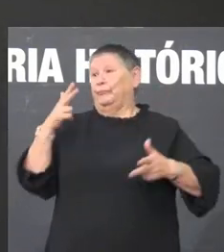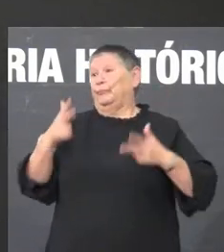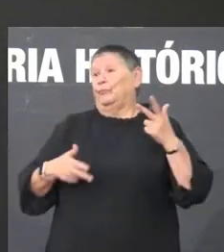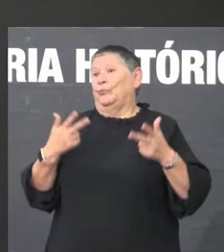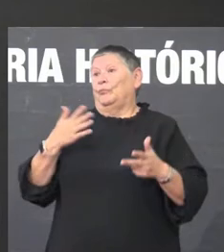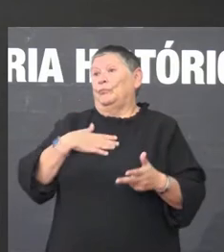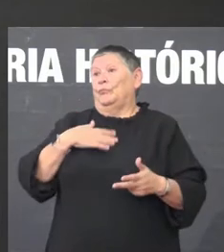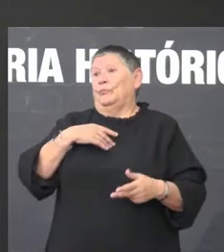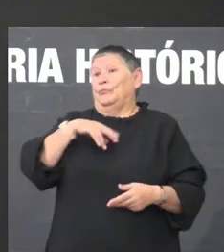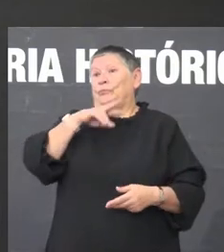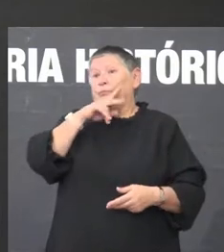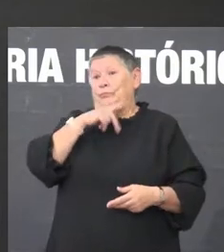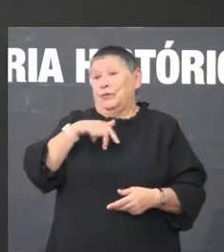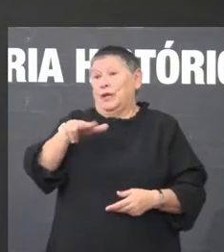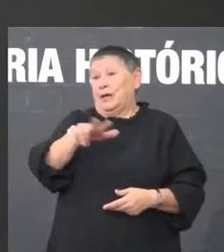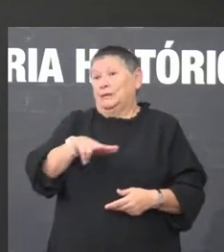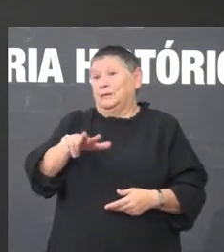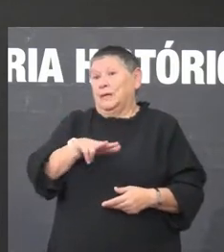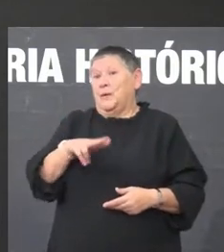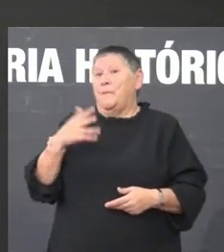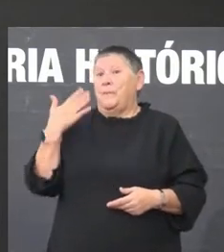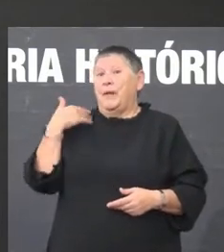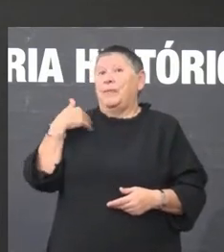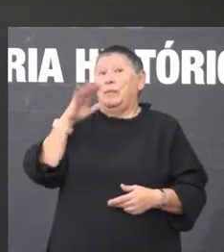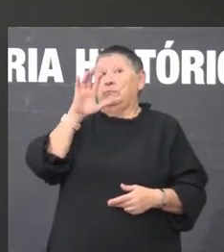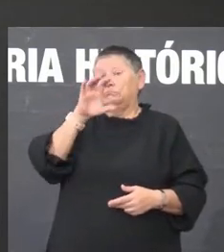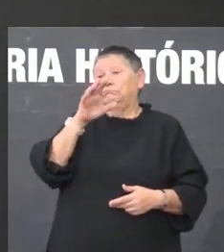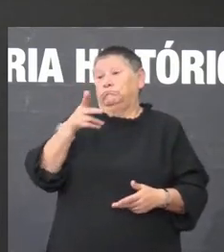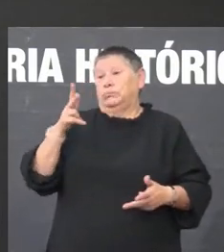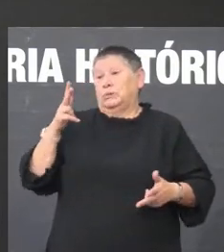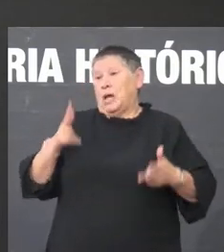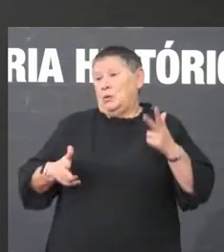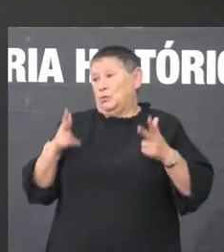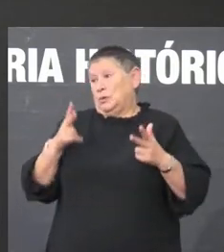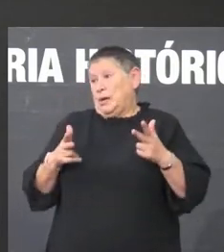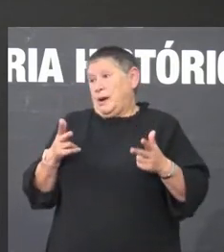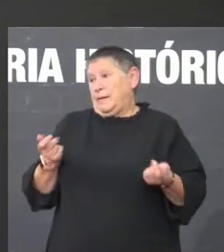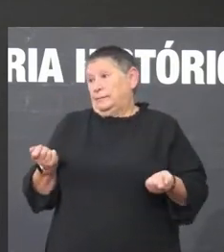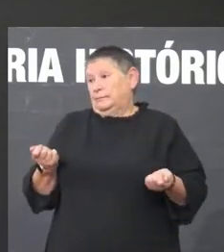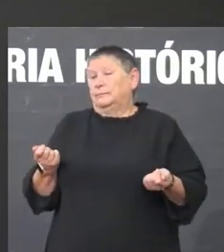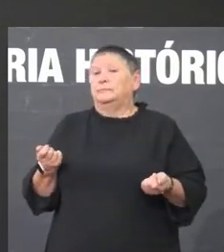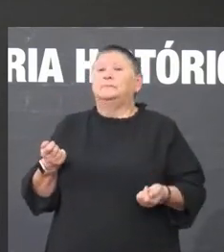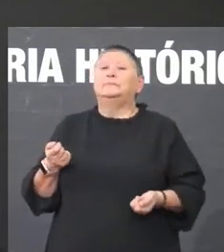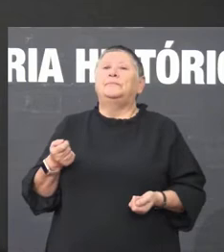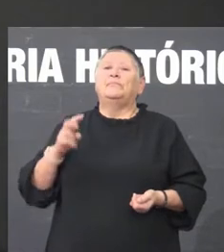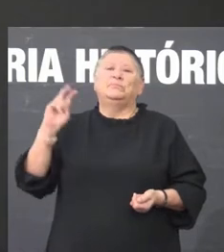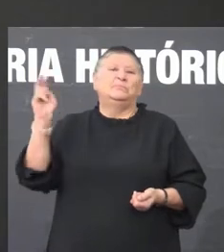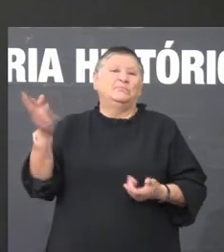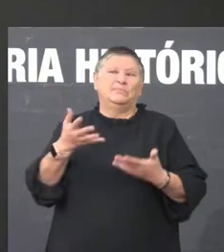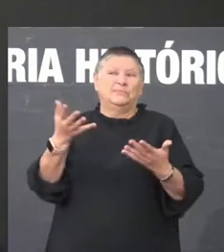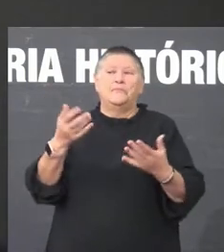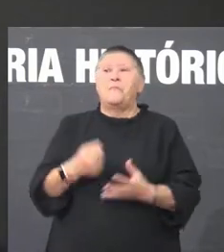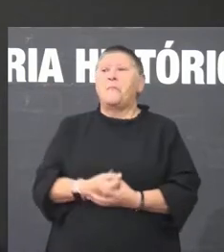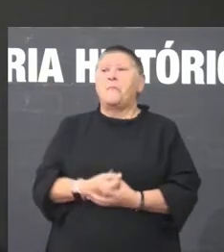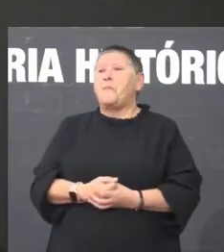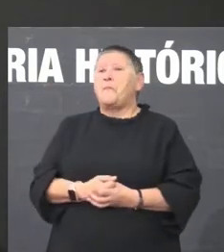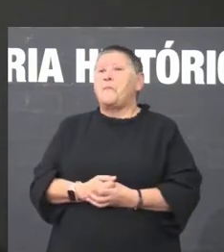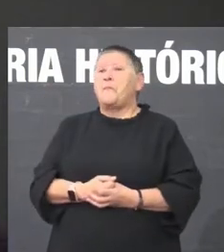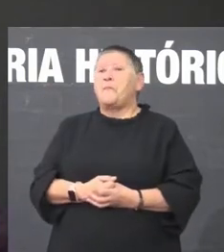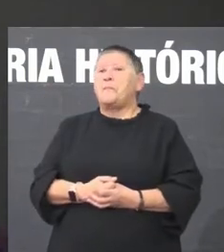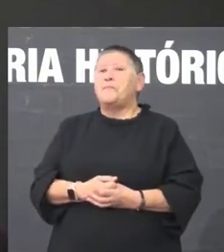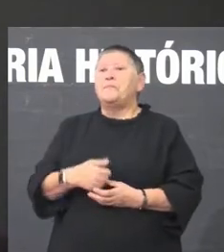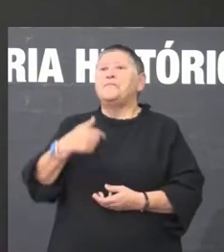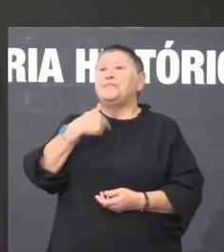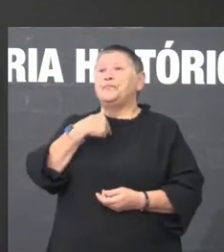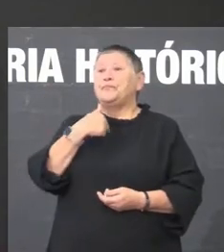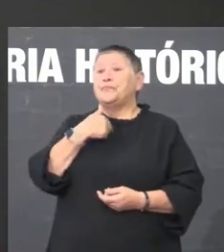el castellano, pero qué era el euskera, qué era, bueno, qué era Euskadi, etcétera, etcétera, yo lo conocía por